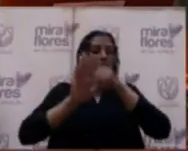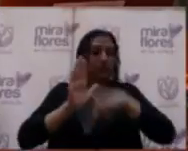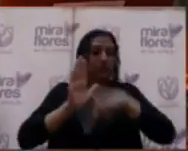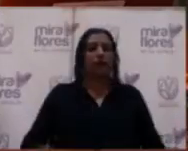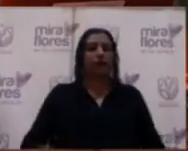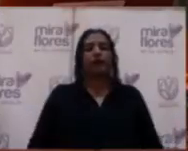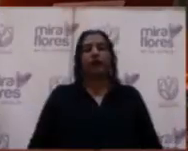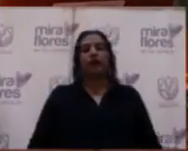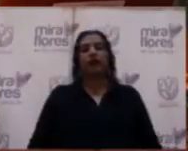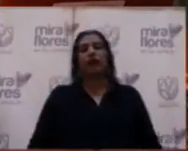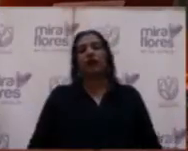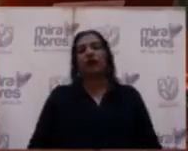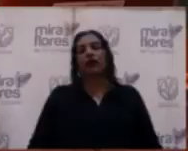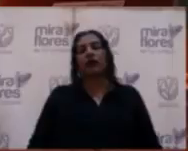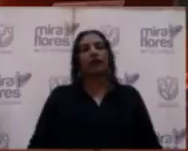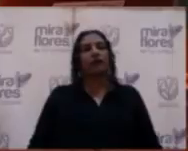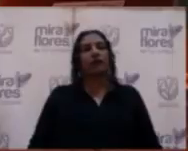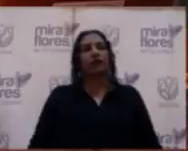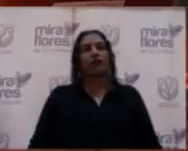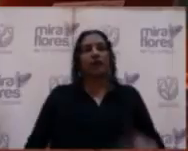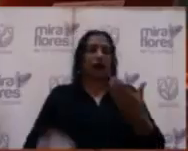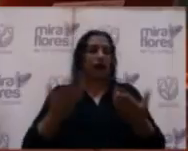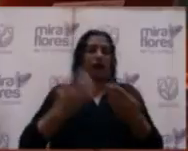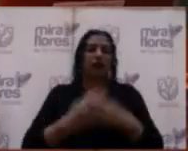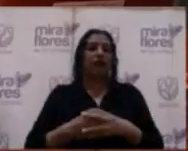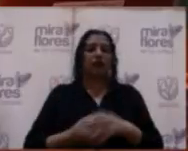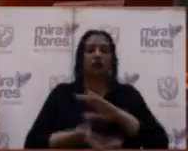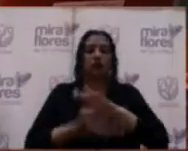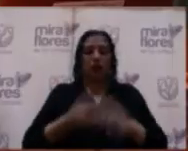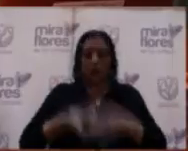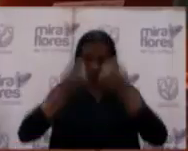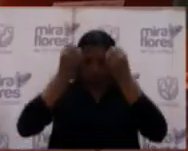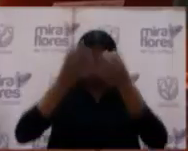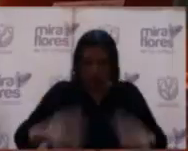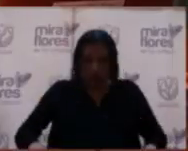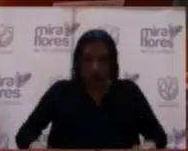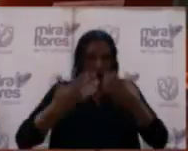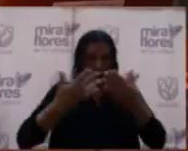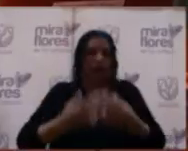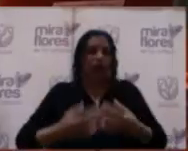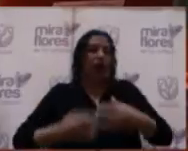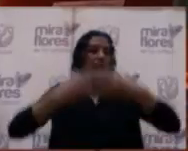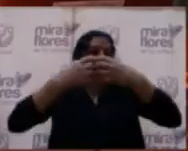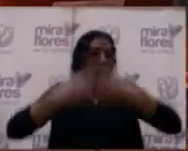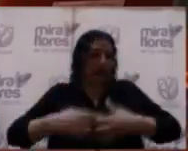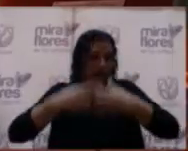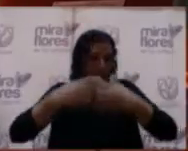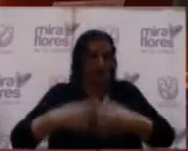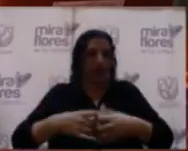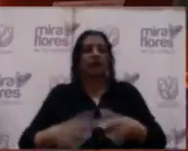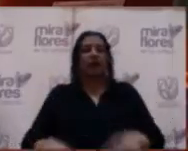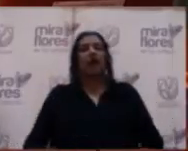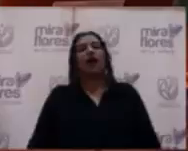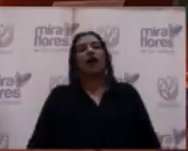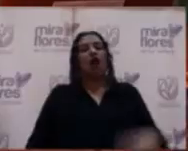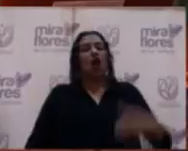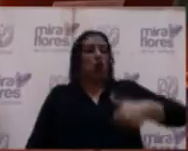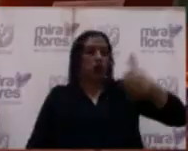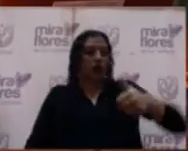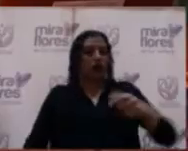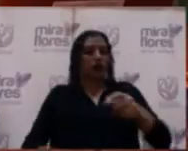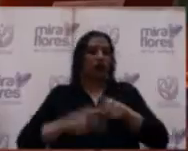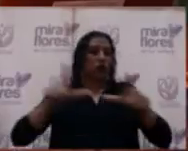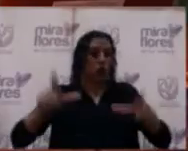en caso de que resultase falsa la información que proporcionen las empresas o los conductores de los